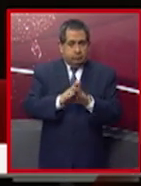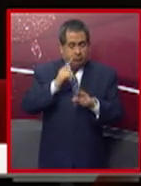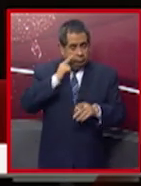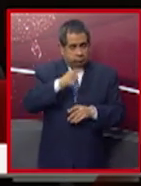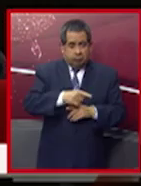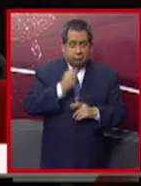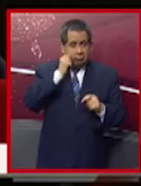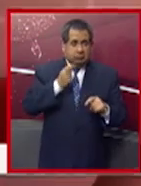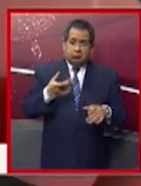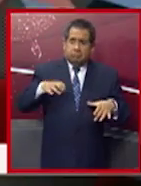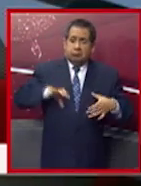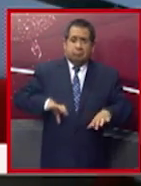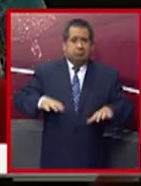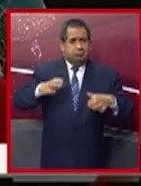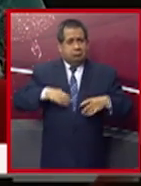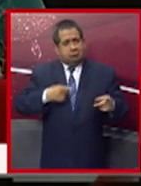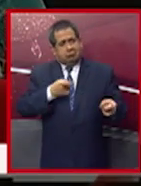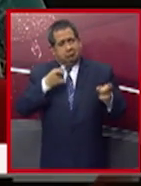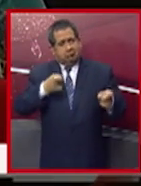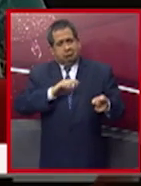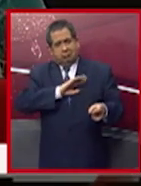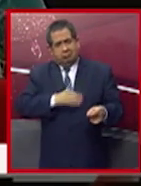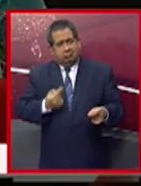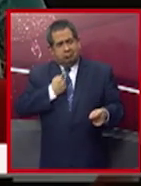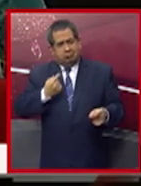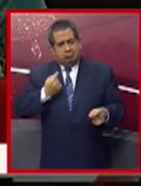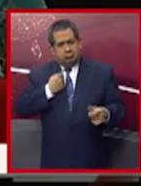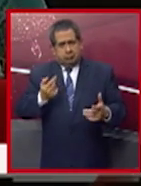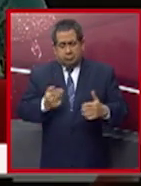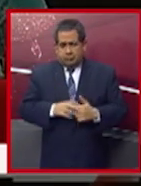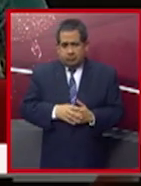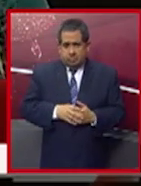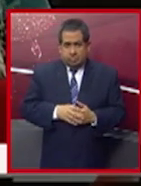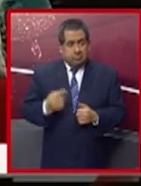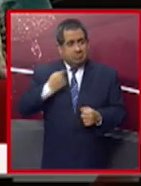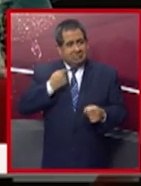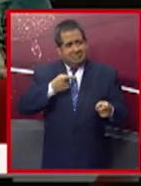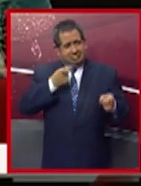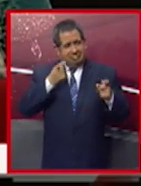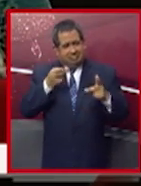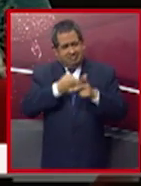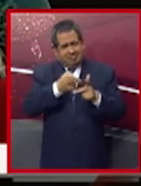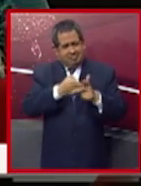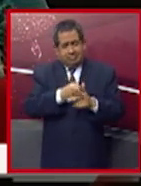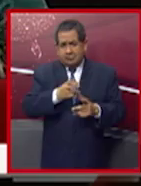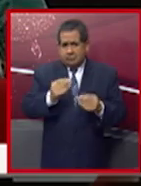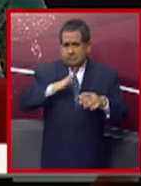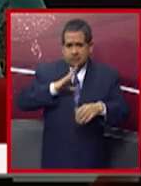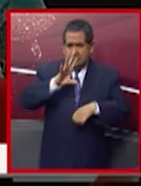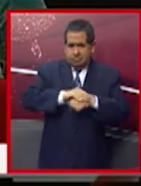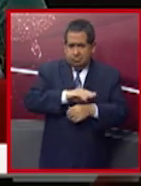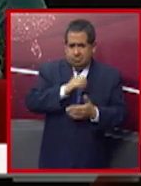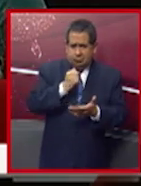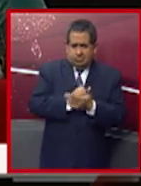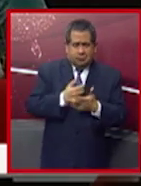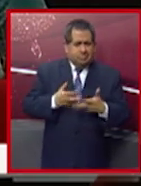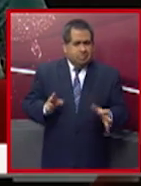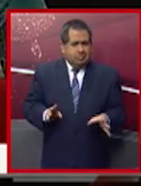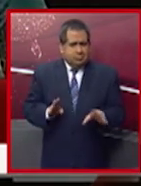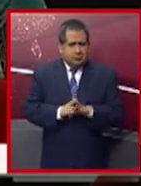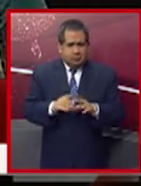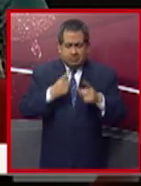con fines de lucro. Que el combate a la cacería ilegal conduce a la conservación de la vida silvestre como parte integrante de